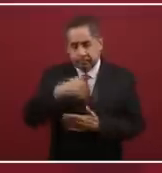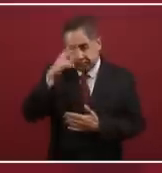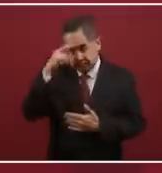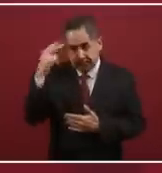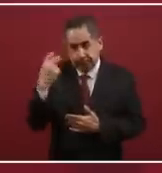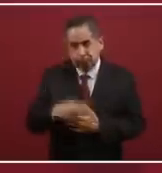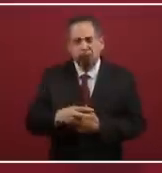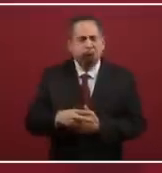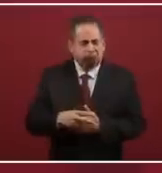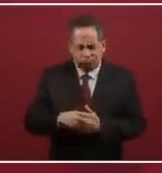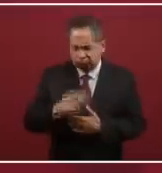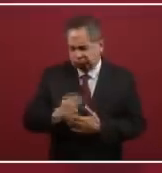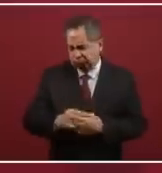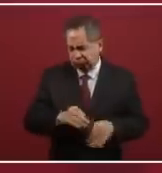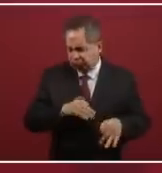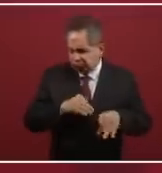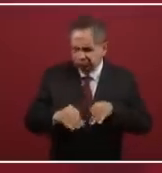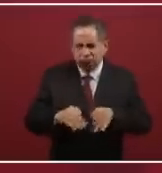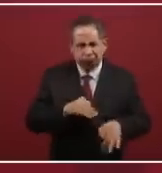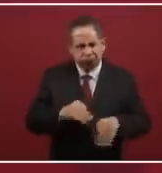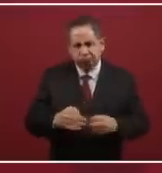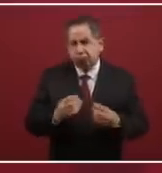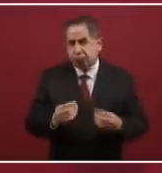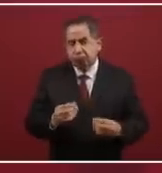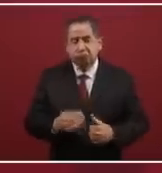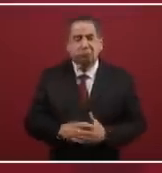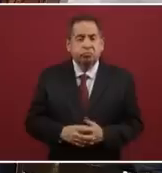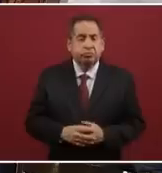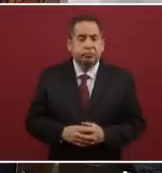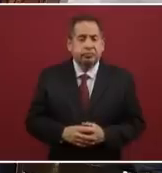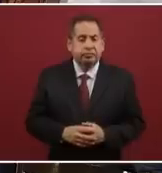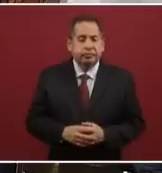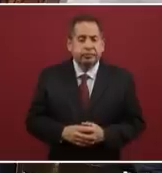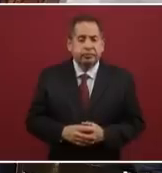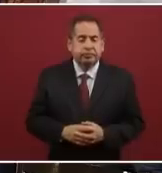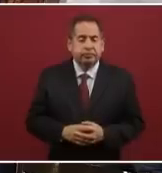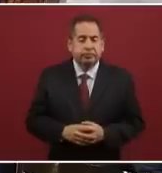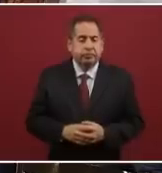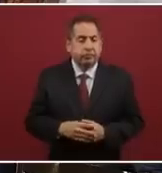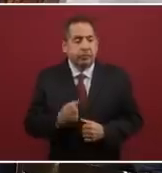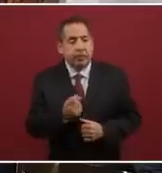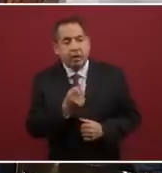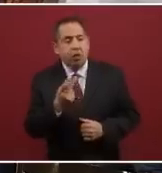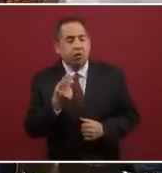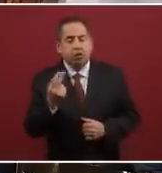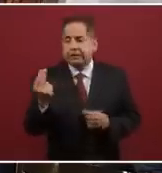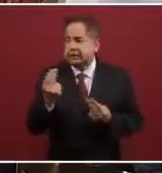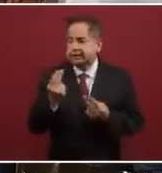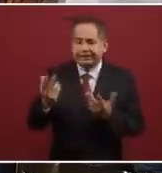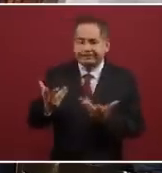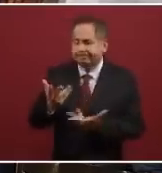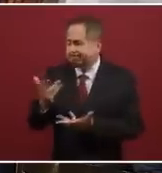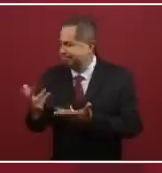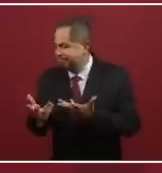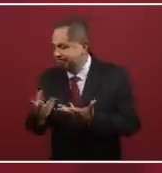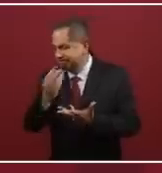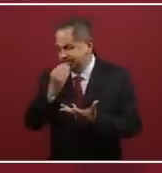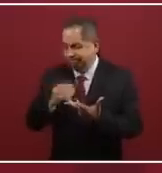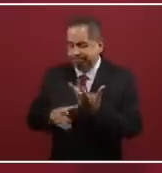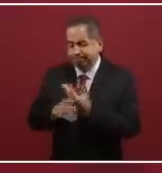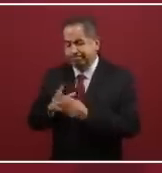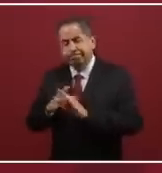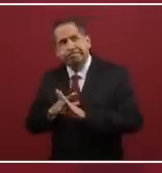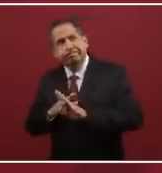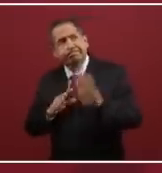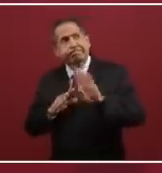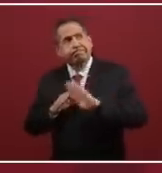son muy trabajadores. Los que por necesidad se tienen que ir a Estados Unidos son de los